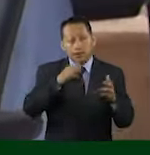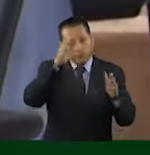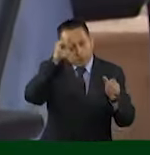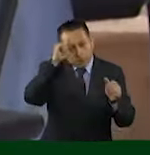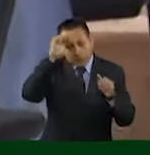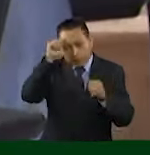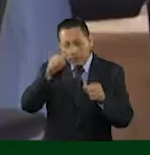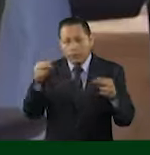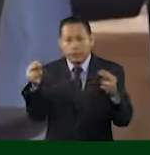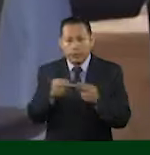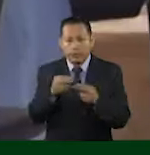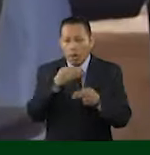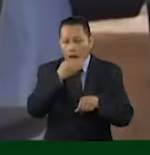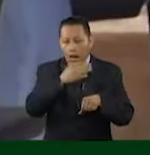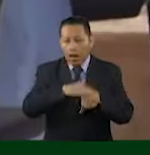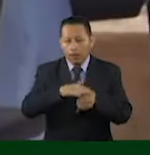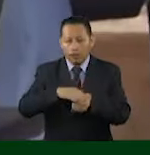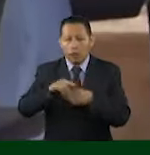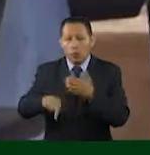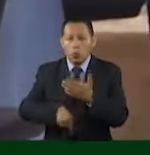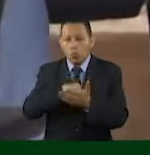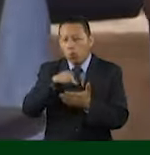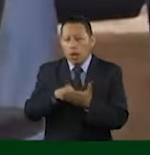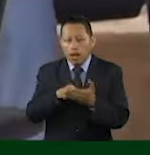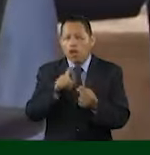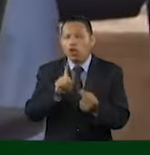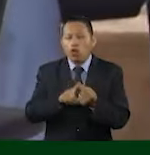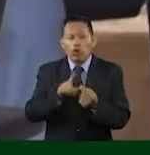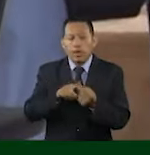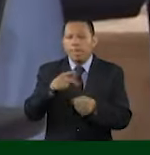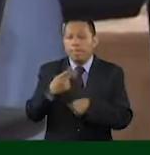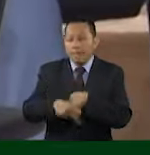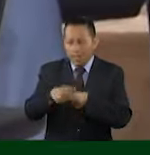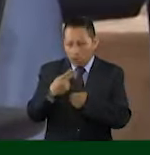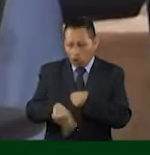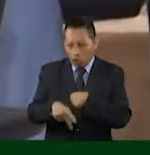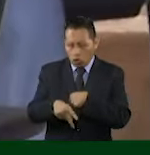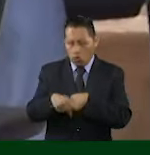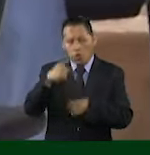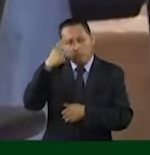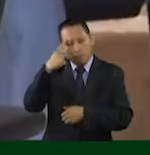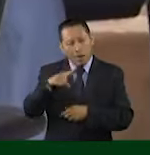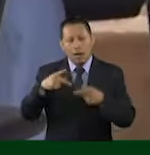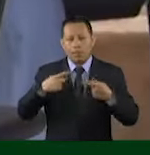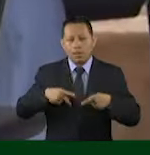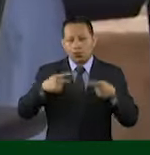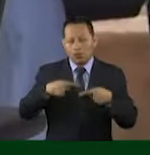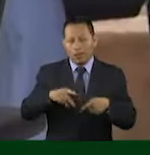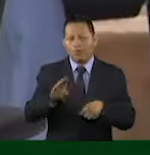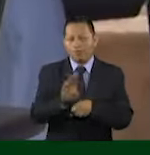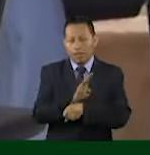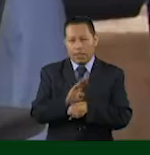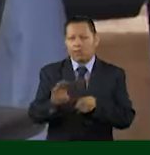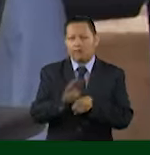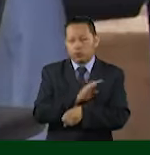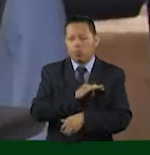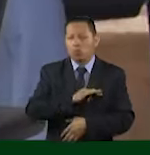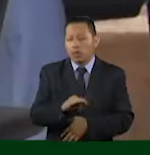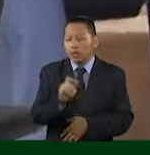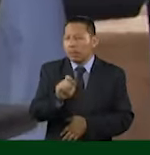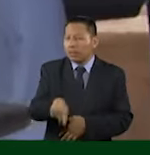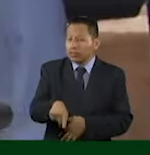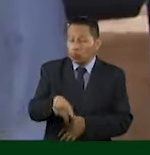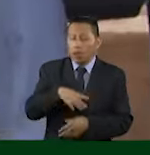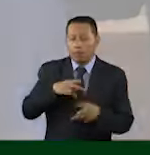correspondientes y señalar los lugares en donde hay riesgo para beneficio de la propia ciudadanía para beneficio de los